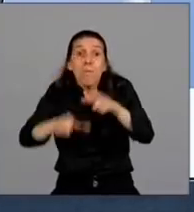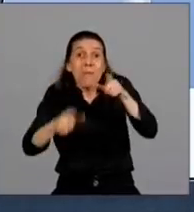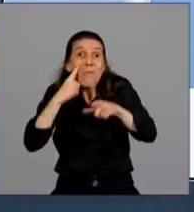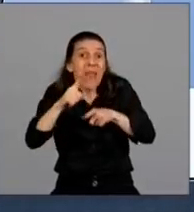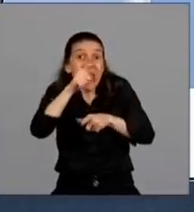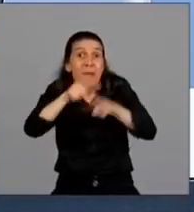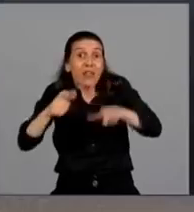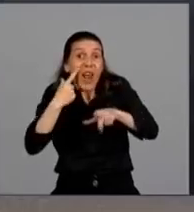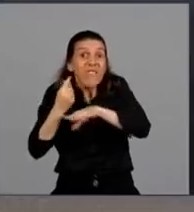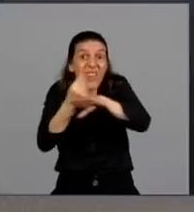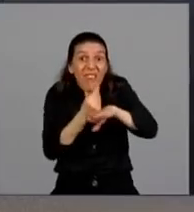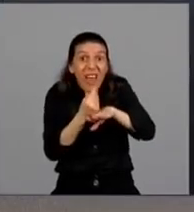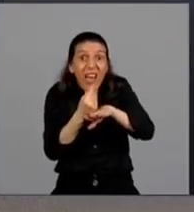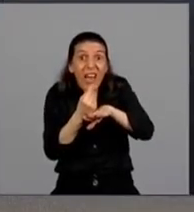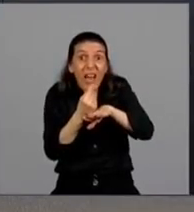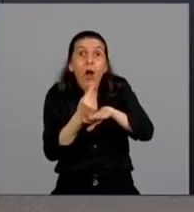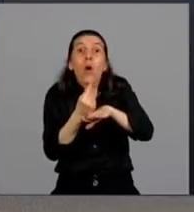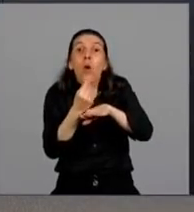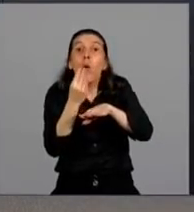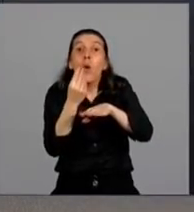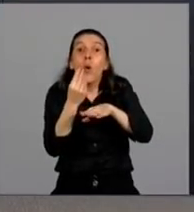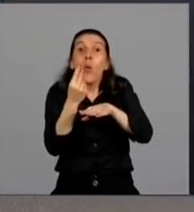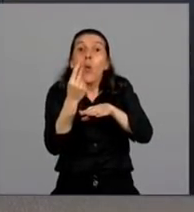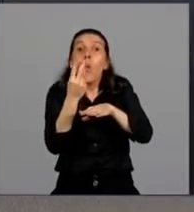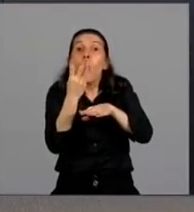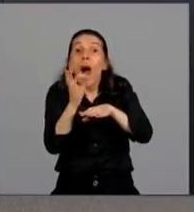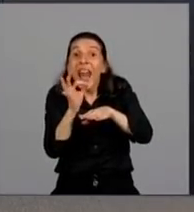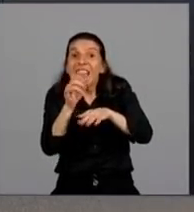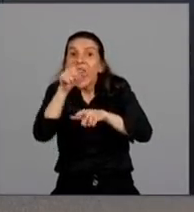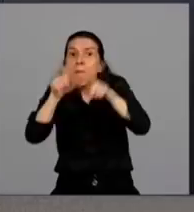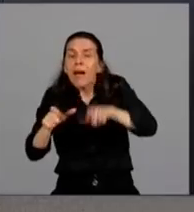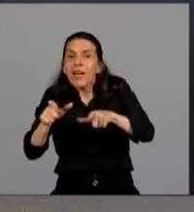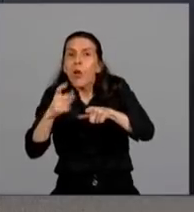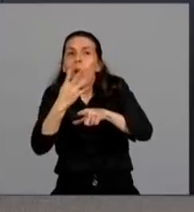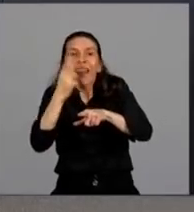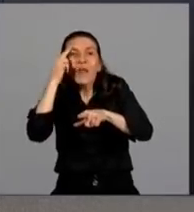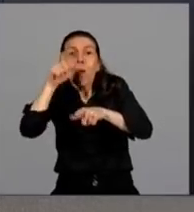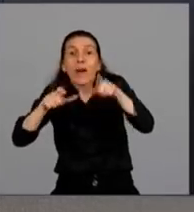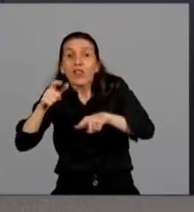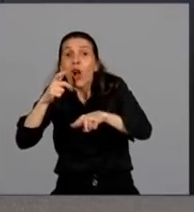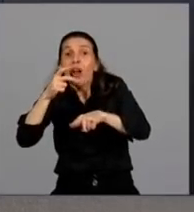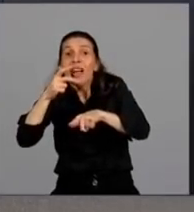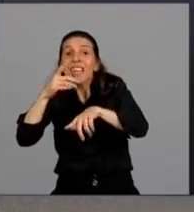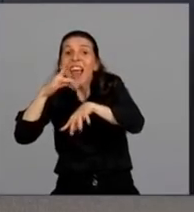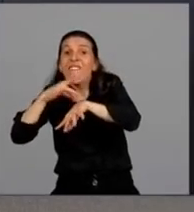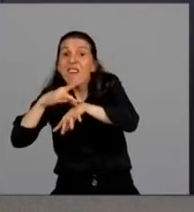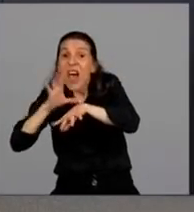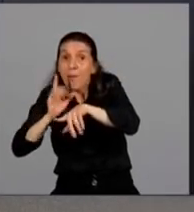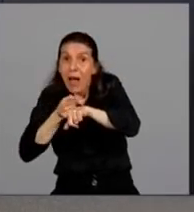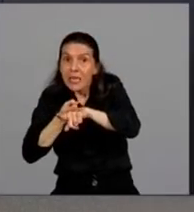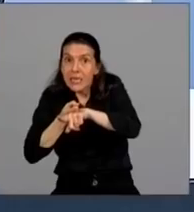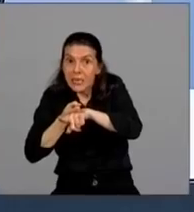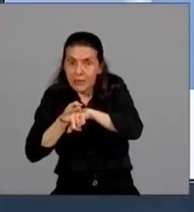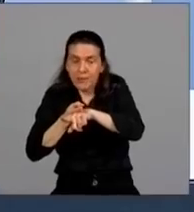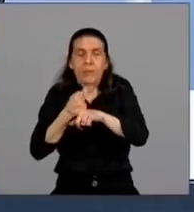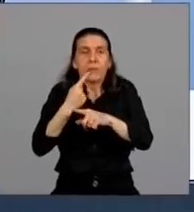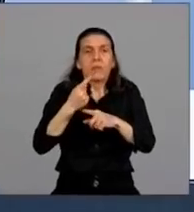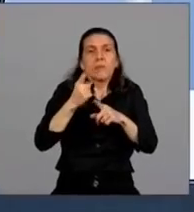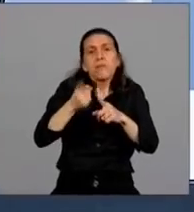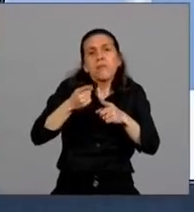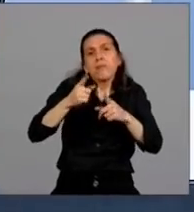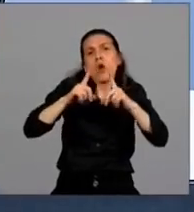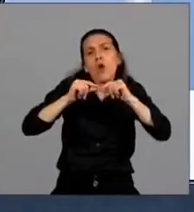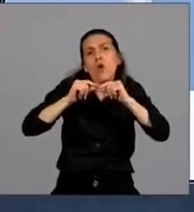Es decir, en la ciudad 303 y en el conurbano 49 cada 100.000 habitantes. Que es la cifra que